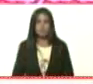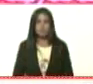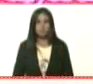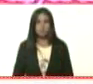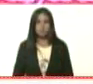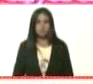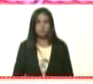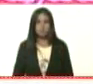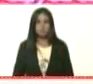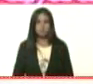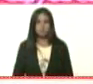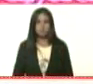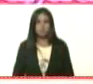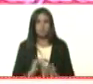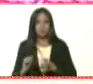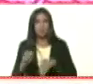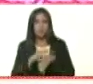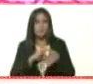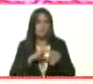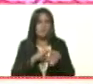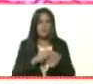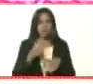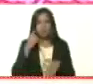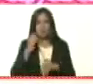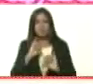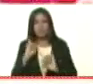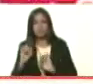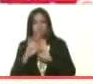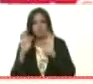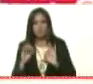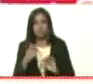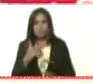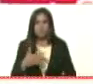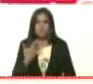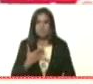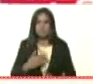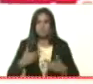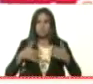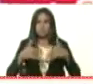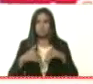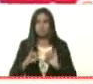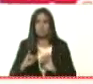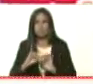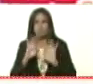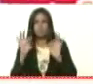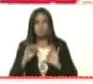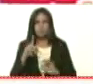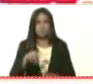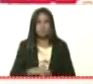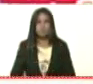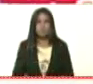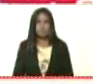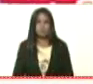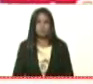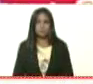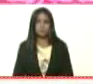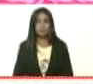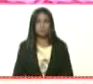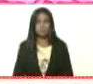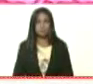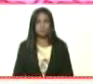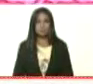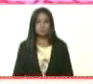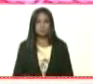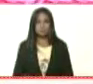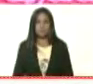yo quiero que los ministros lo vean y se sientan militantes de los CPT. Y el compañero Tarek, que